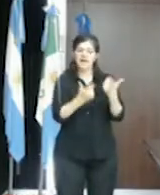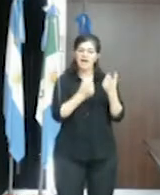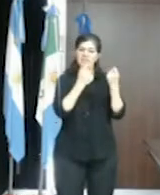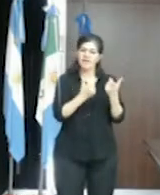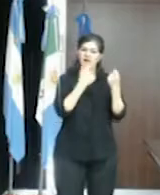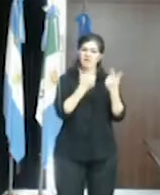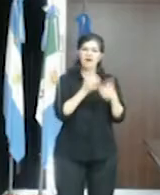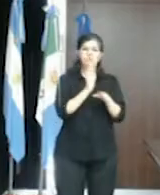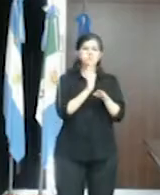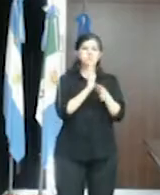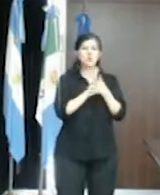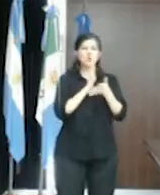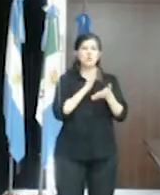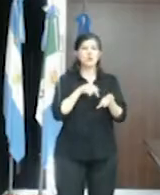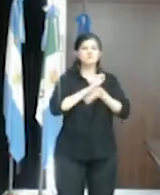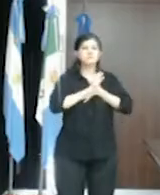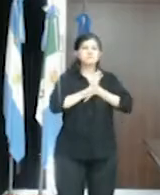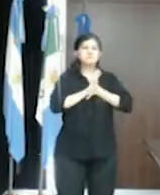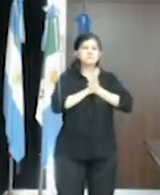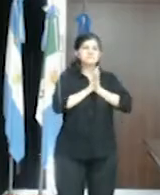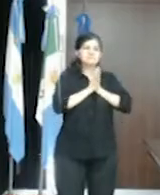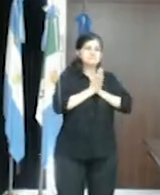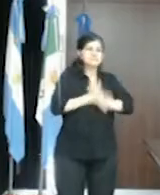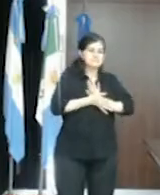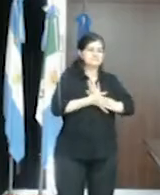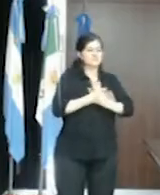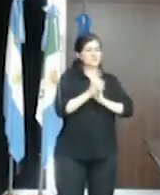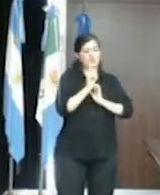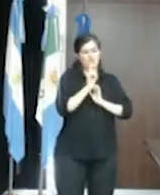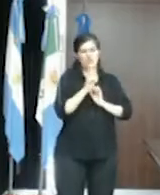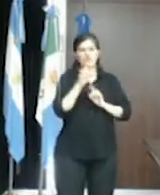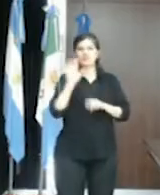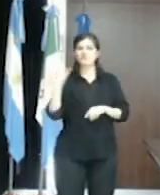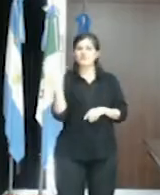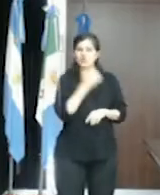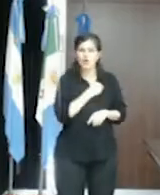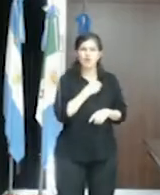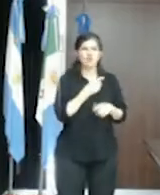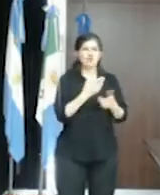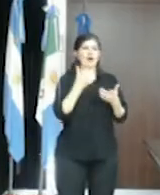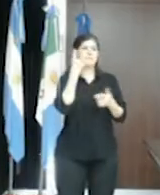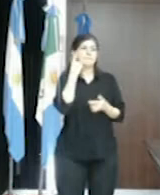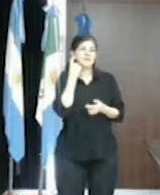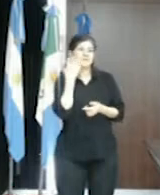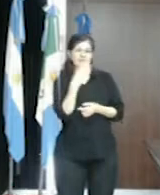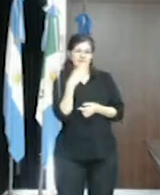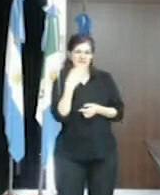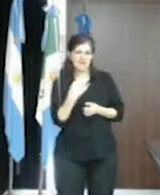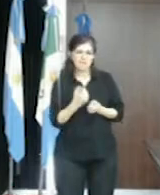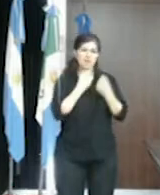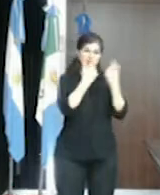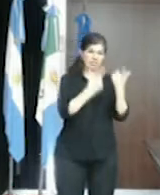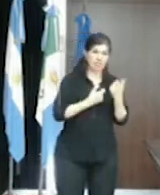dar y a recibir. Y todos tenemos que aprender a dar y a recibir, porque esto nos va a permitir